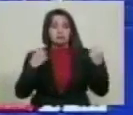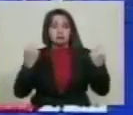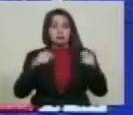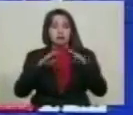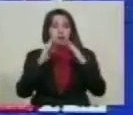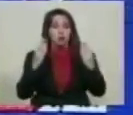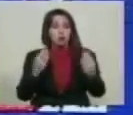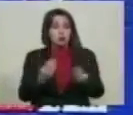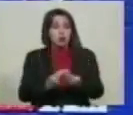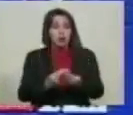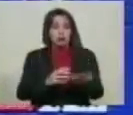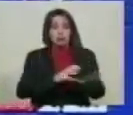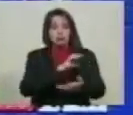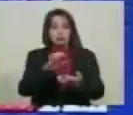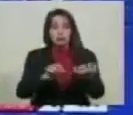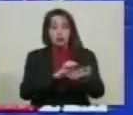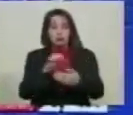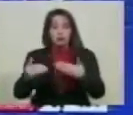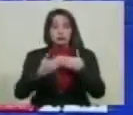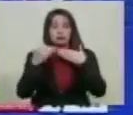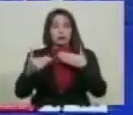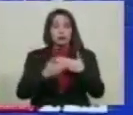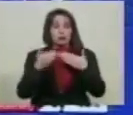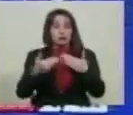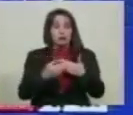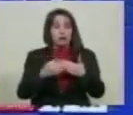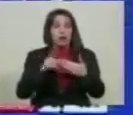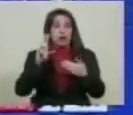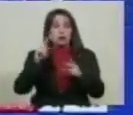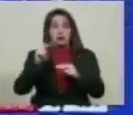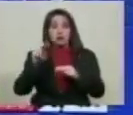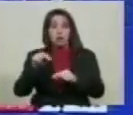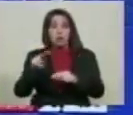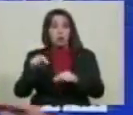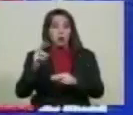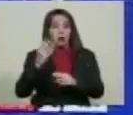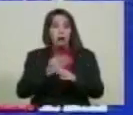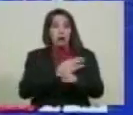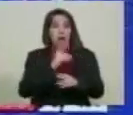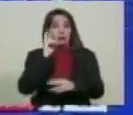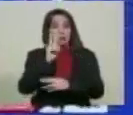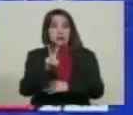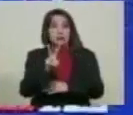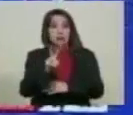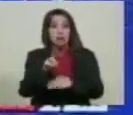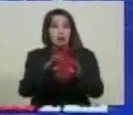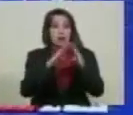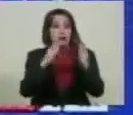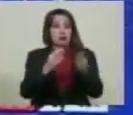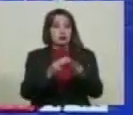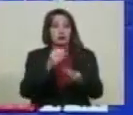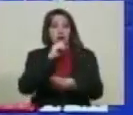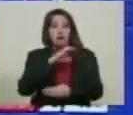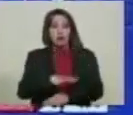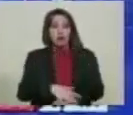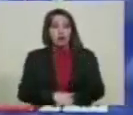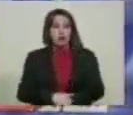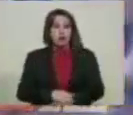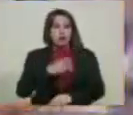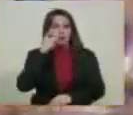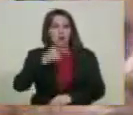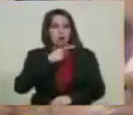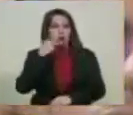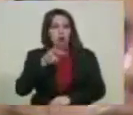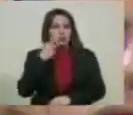presidenciales, nunca visto en la historia política del país, y creo que nunca visto en la historia política del